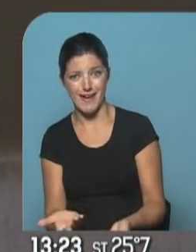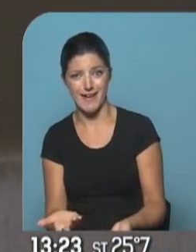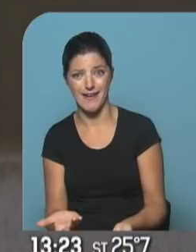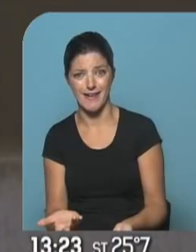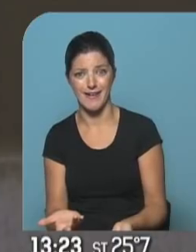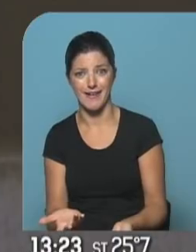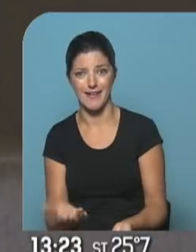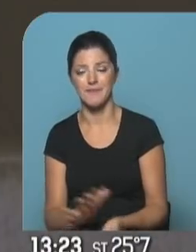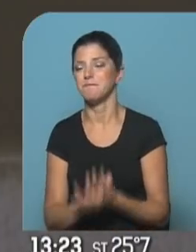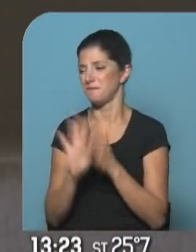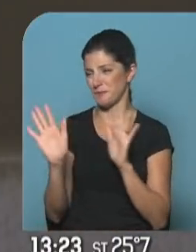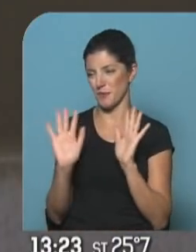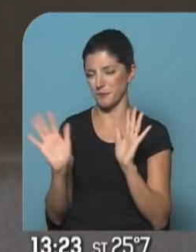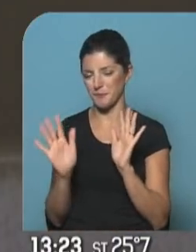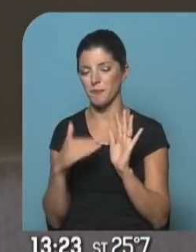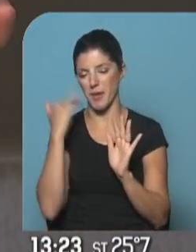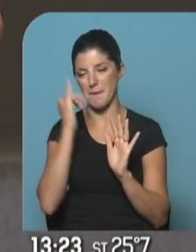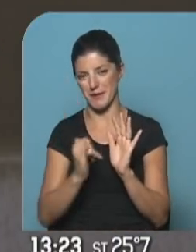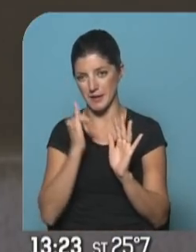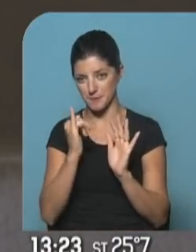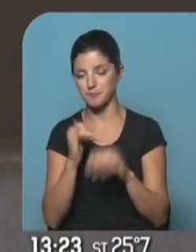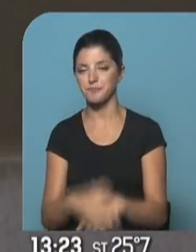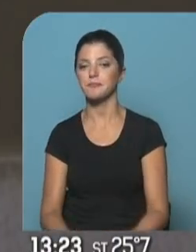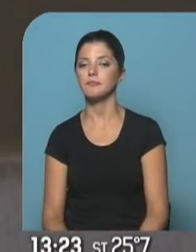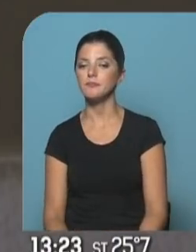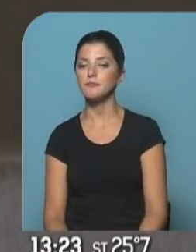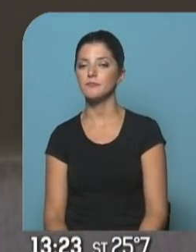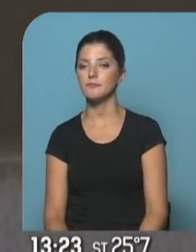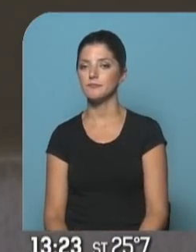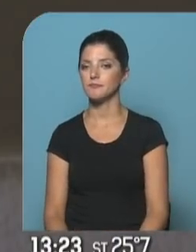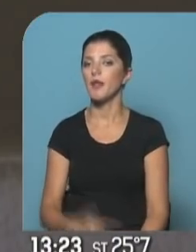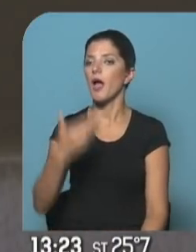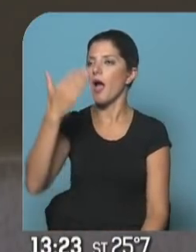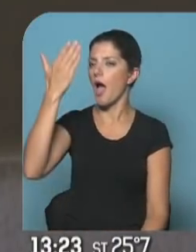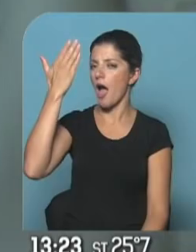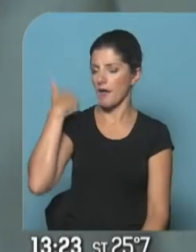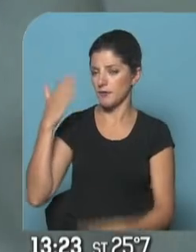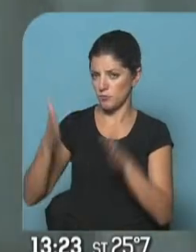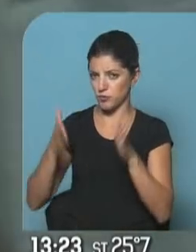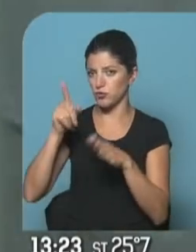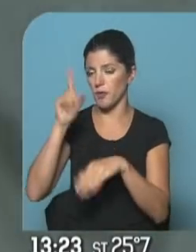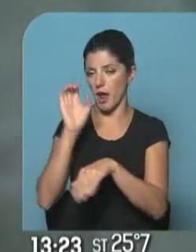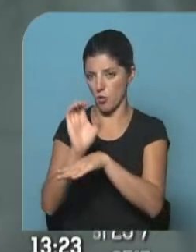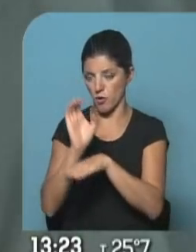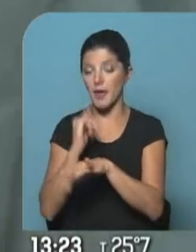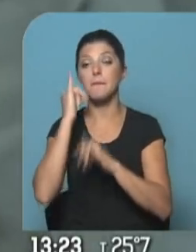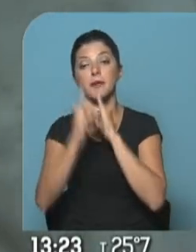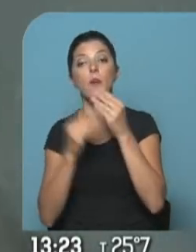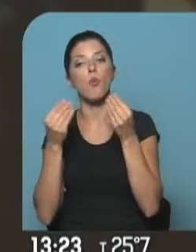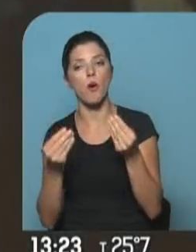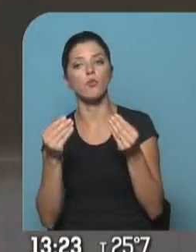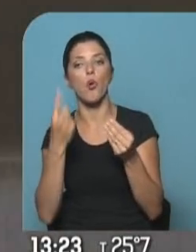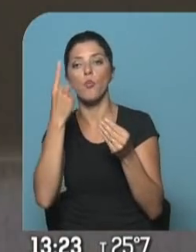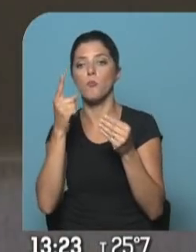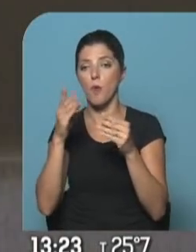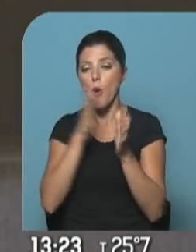uno, vamos a decirlo de la siguiente manera, veníamos hablando en el bloque anterior, en el caso de Ecuador, la dificultad que tienen los procesos muy concentrados en una